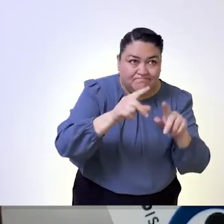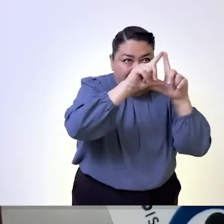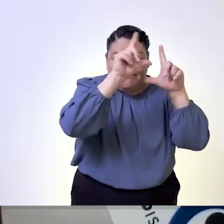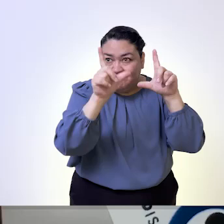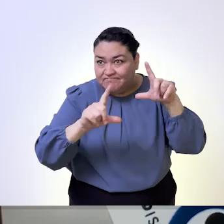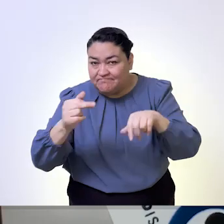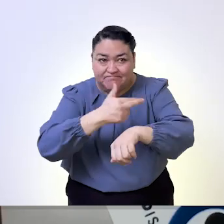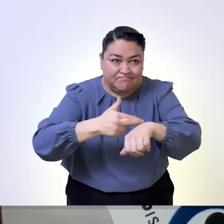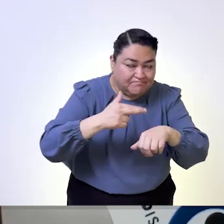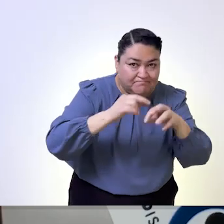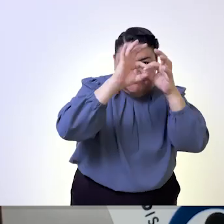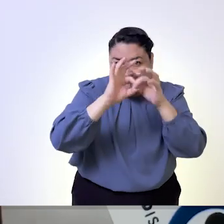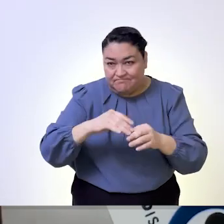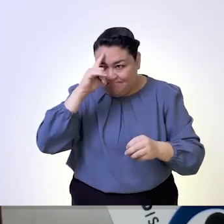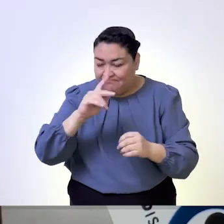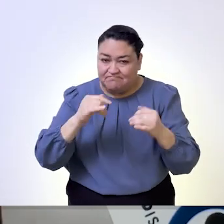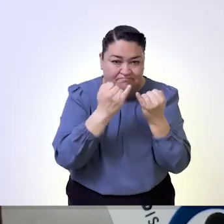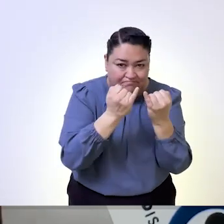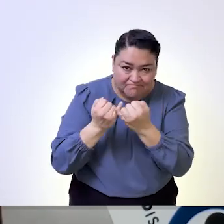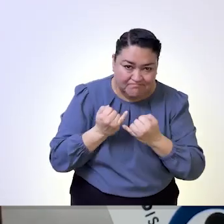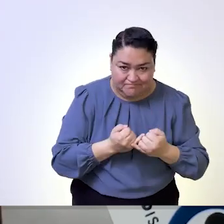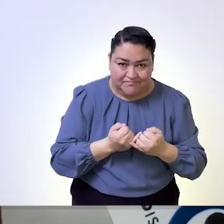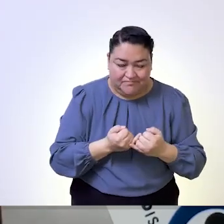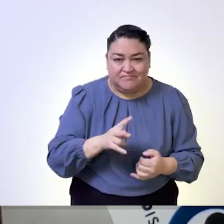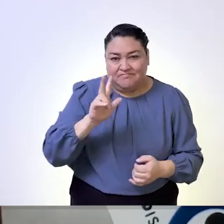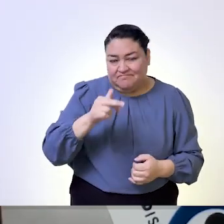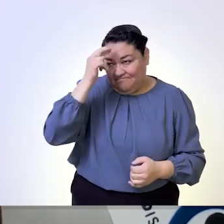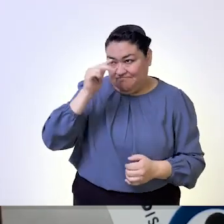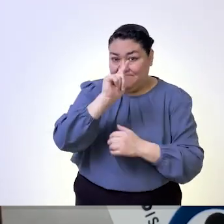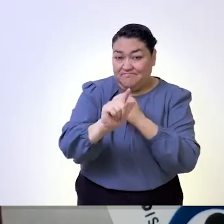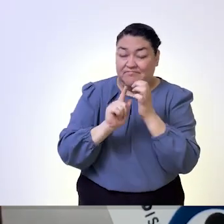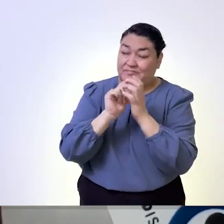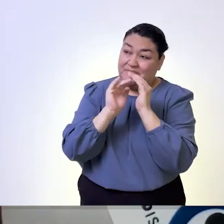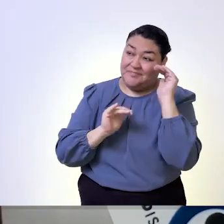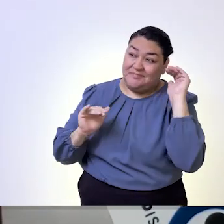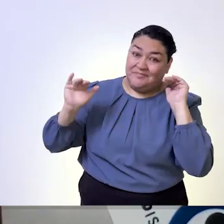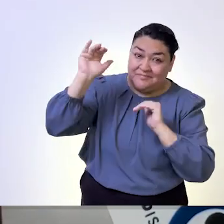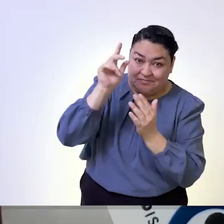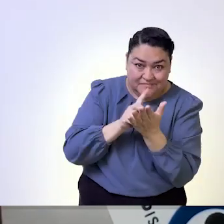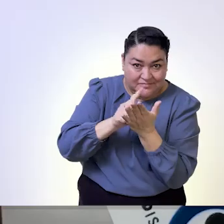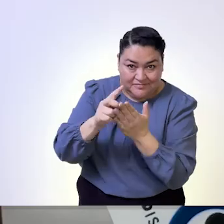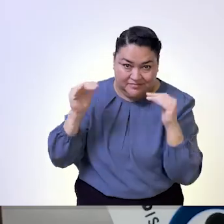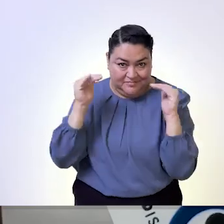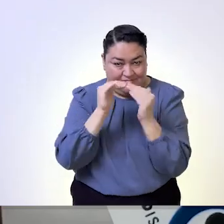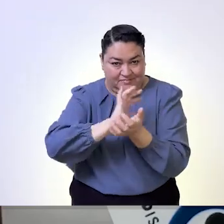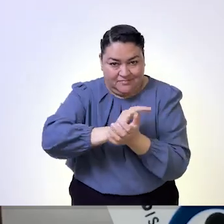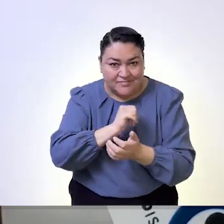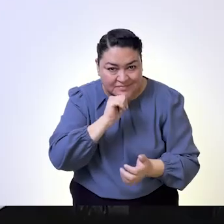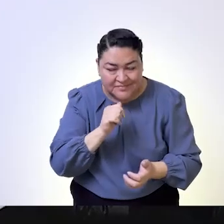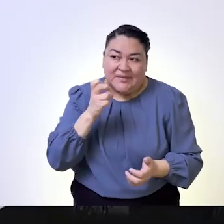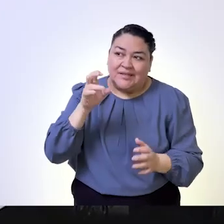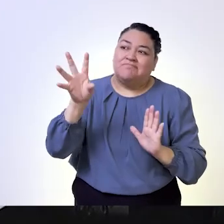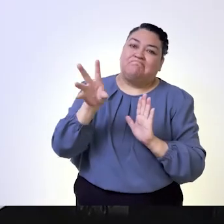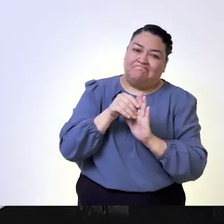de esta armonización y sobre todo este énfasis que señalas respecto a los más altos estándares del derecho a la igualdad y no